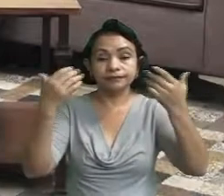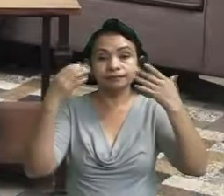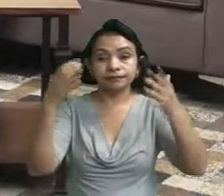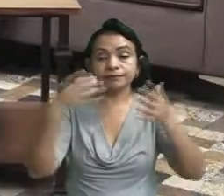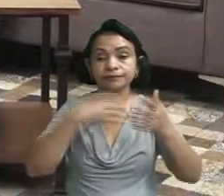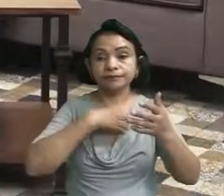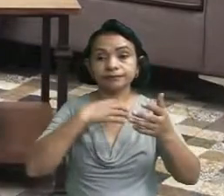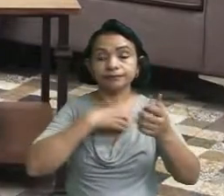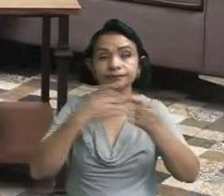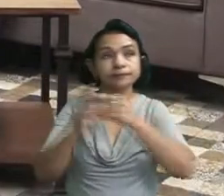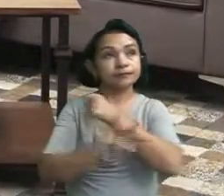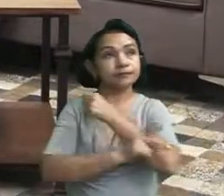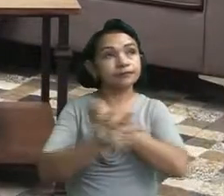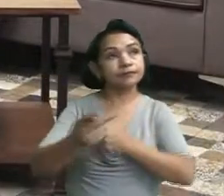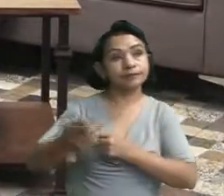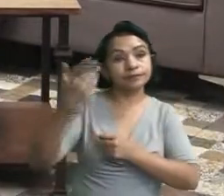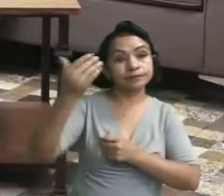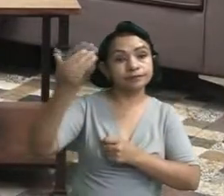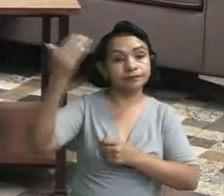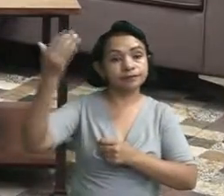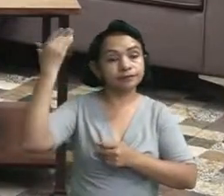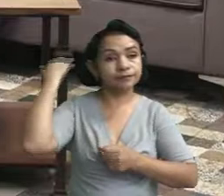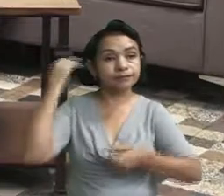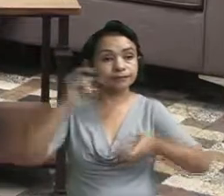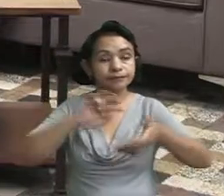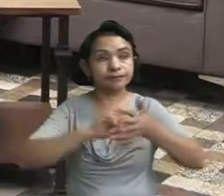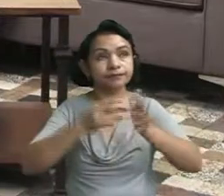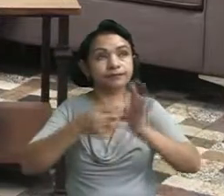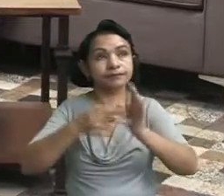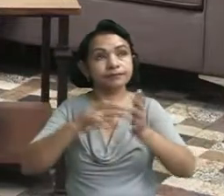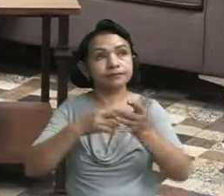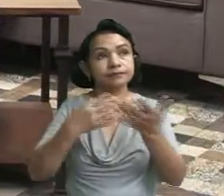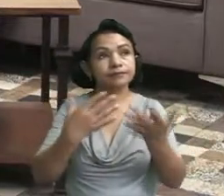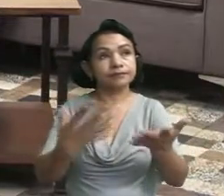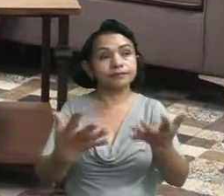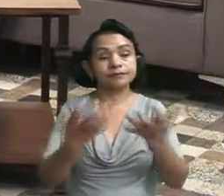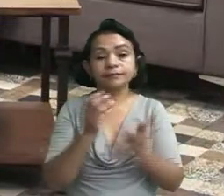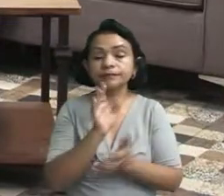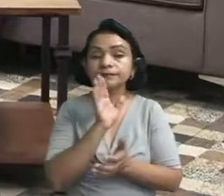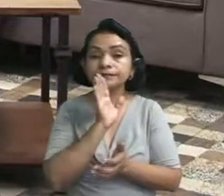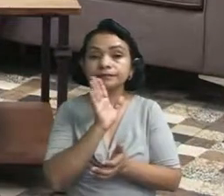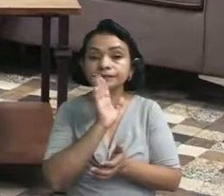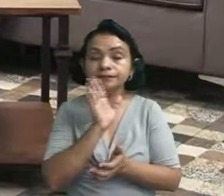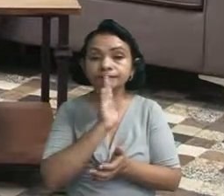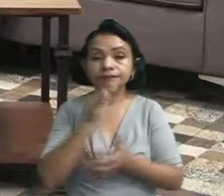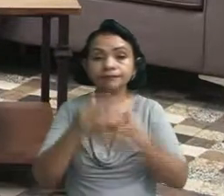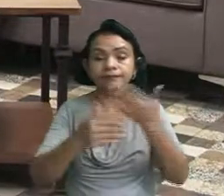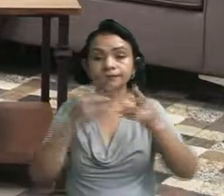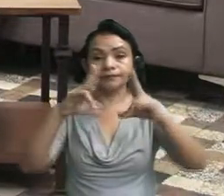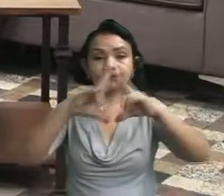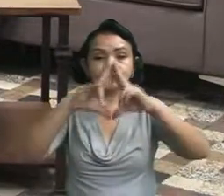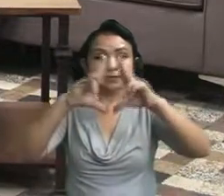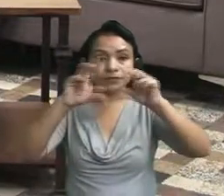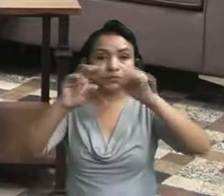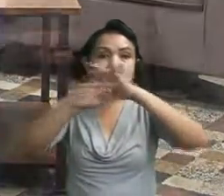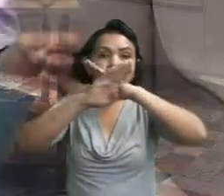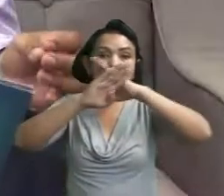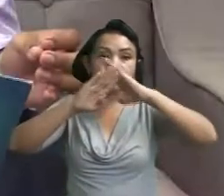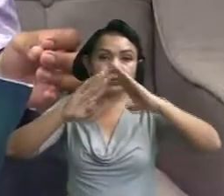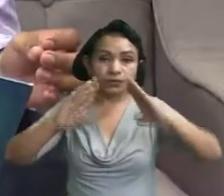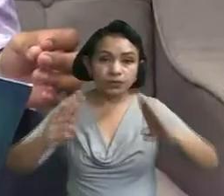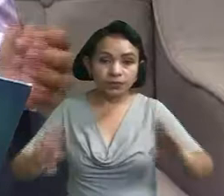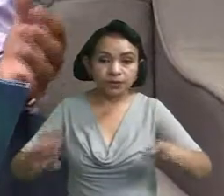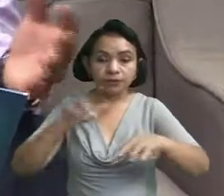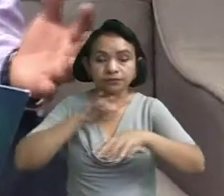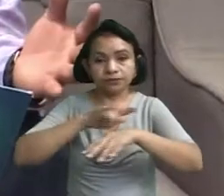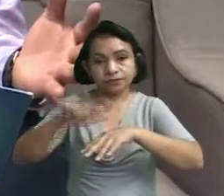nuestro país, y en ese concepto y en ese punto quisiera empezar un proceso de conversaciones. Cuando en Nicaragua hablamos de la paz, hablamos de la